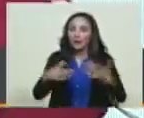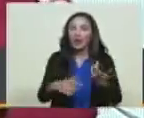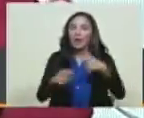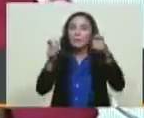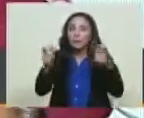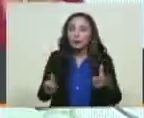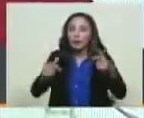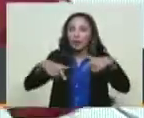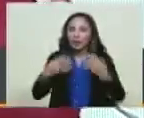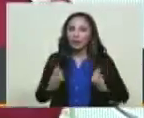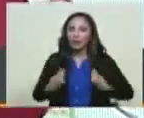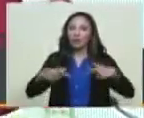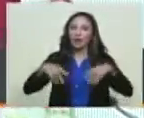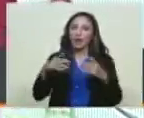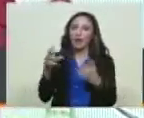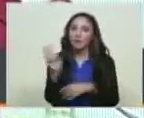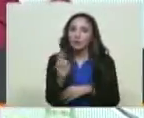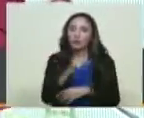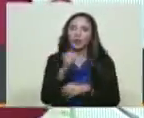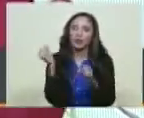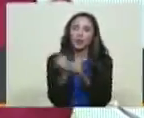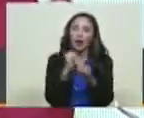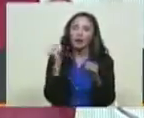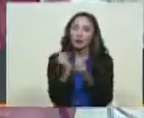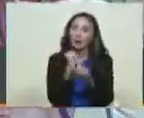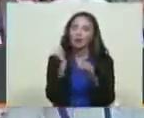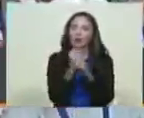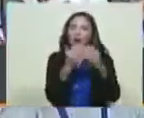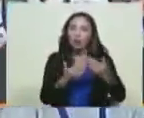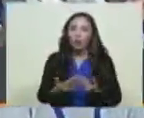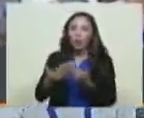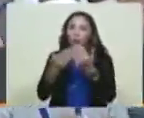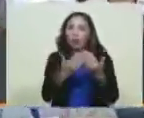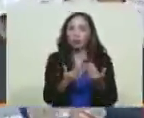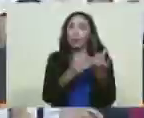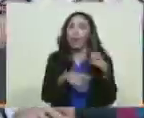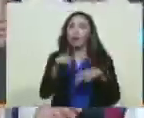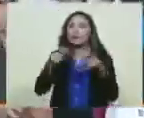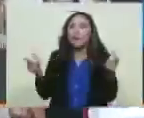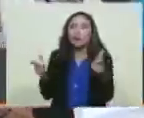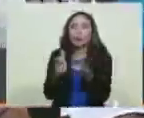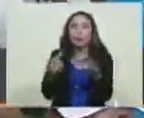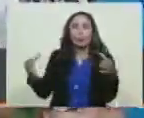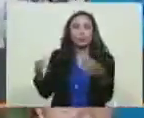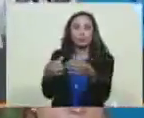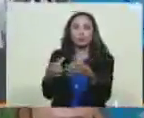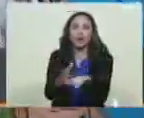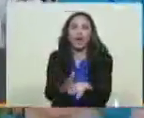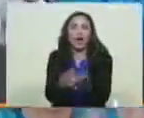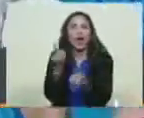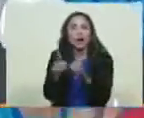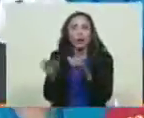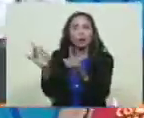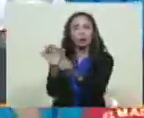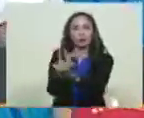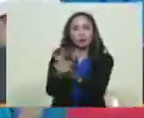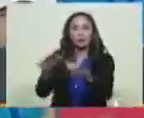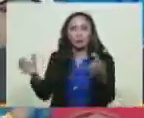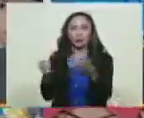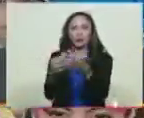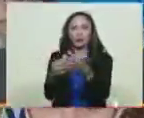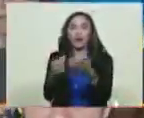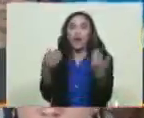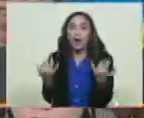estudiando luchando es una minoría que se ha dejado su gestionar y ahora